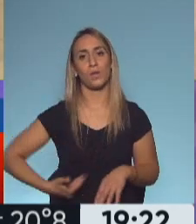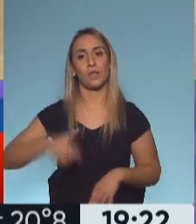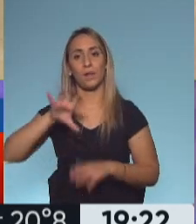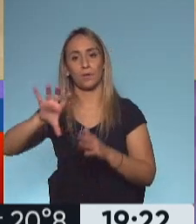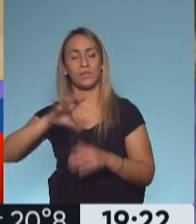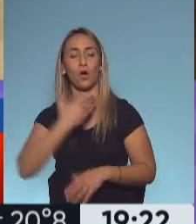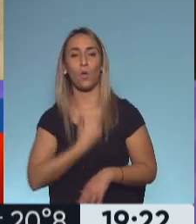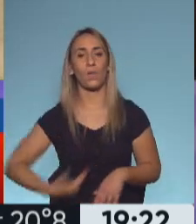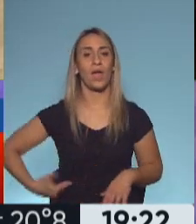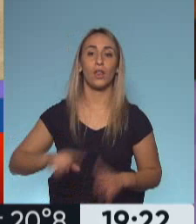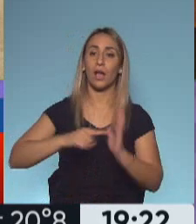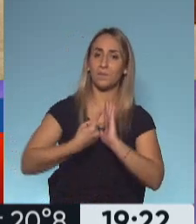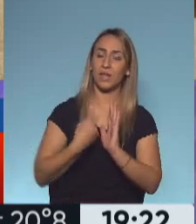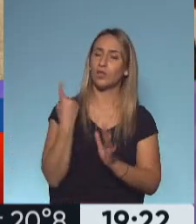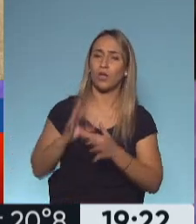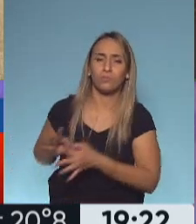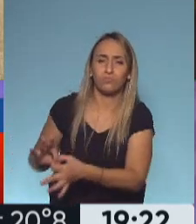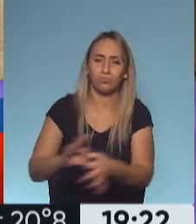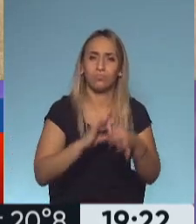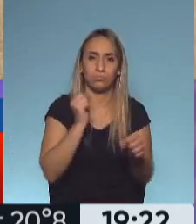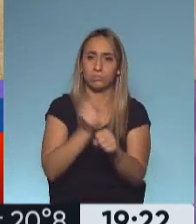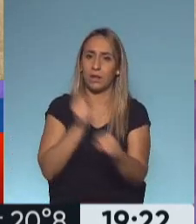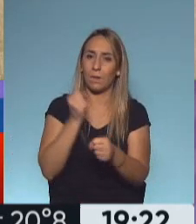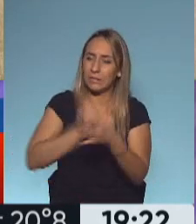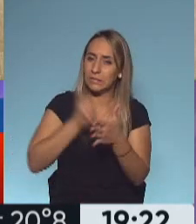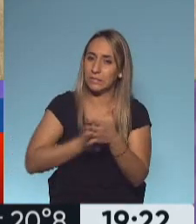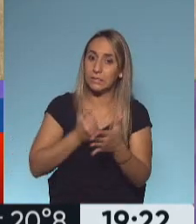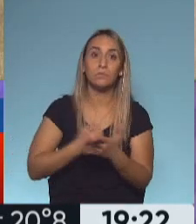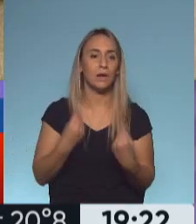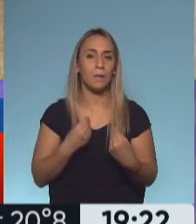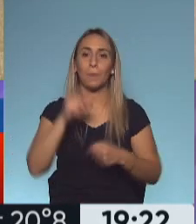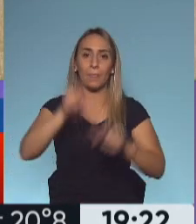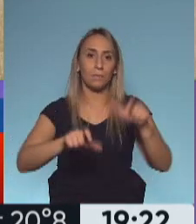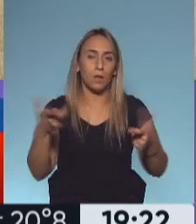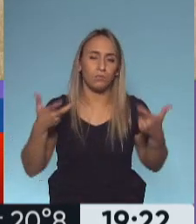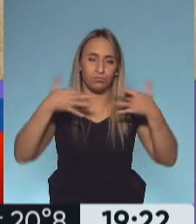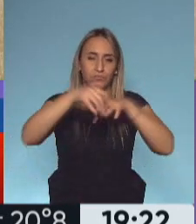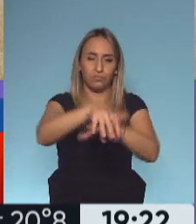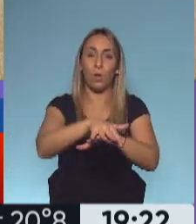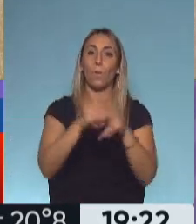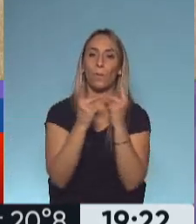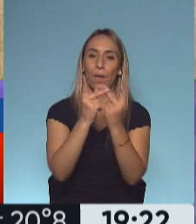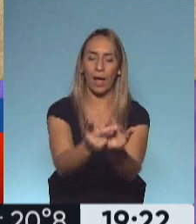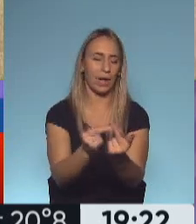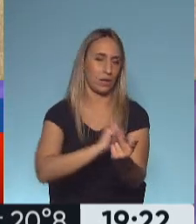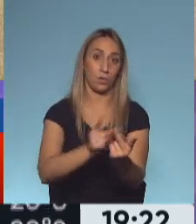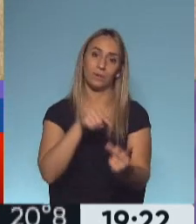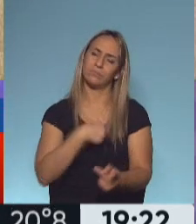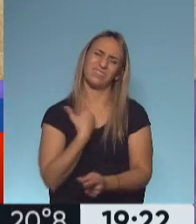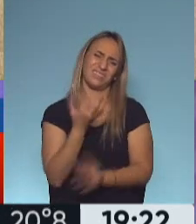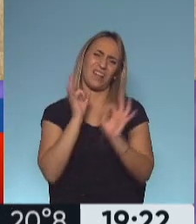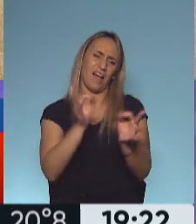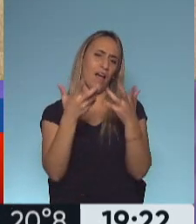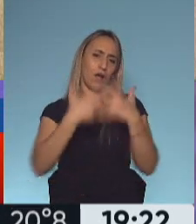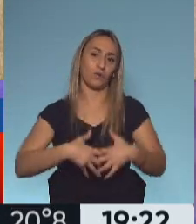ciudad, trabajemos colaborativamente para evitar al máximo los aglomerados en el transporte público, porque es bien sabido en el mundo que es un sitio